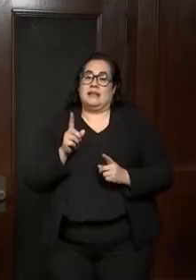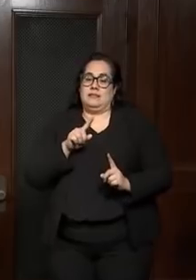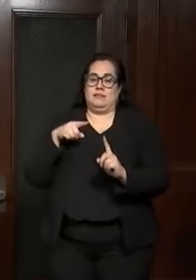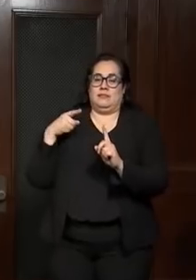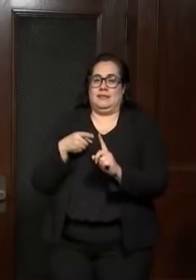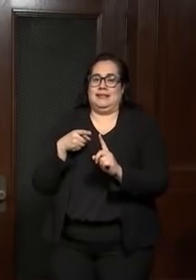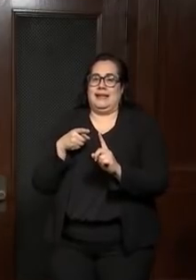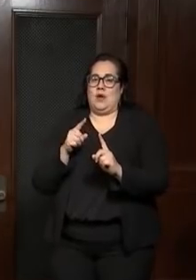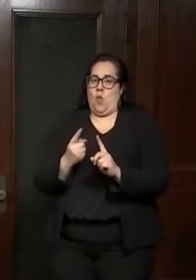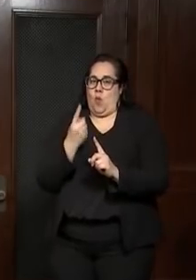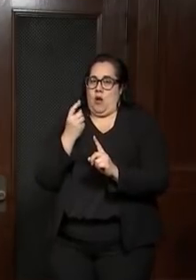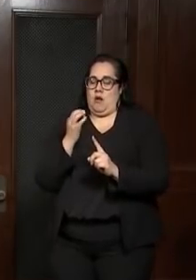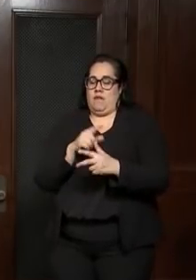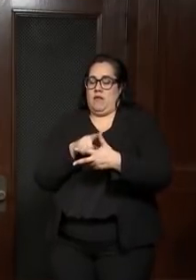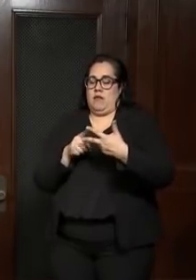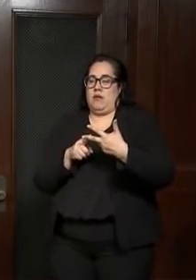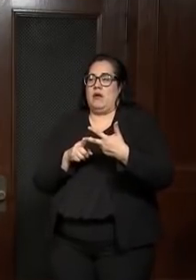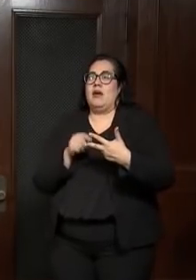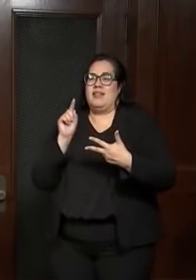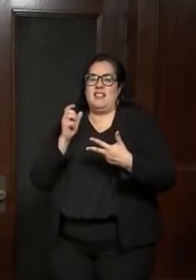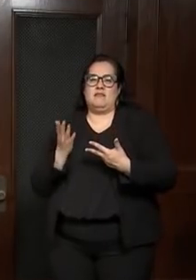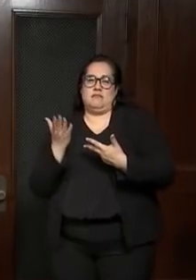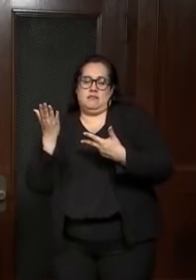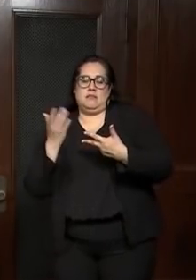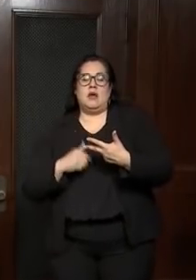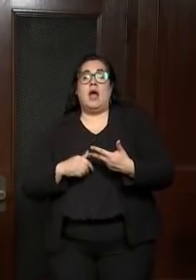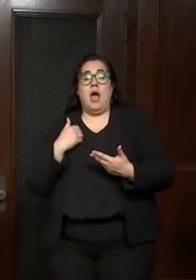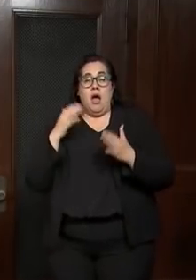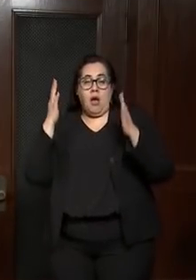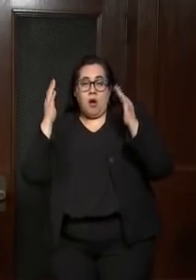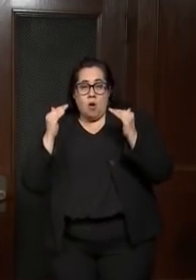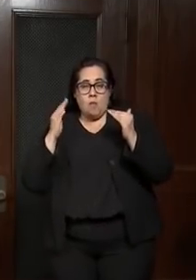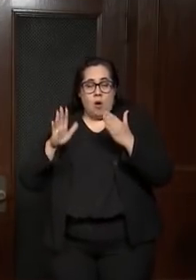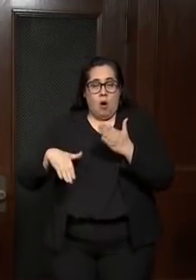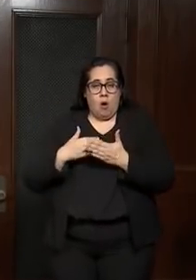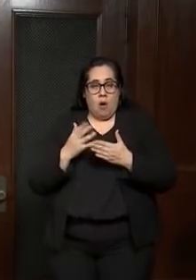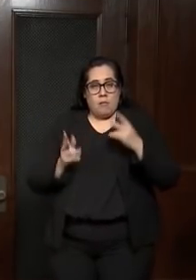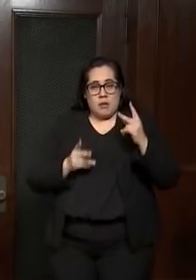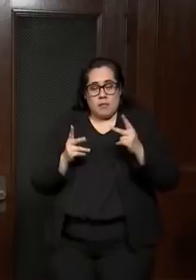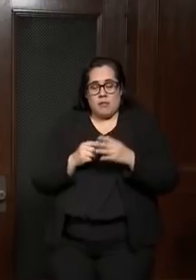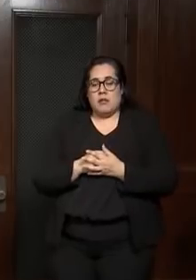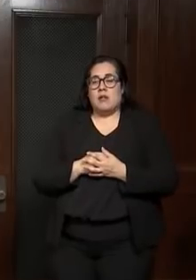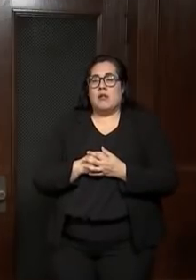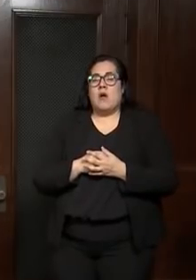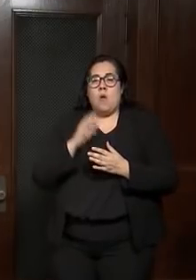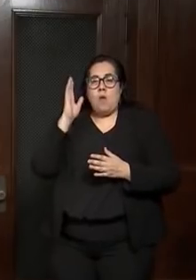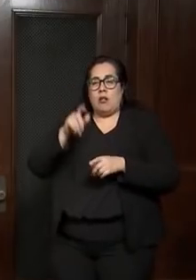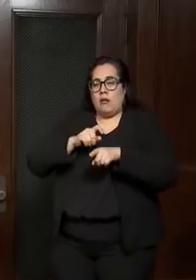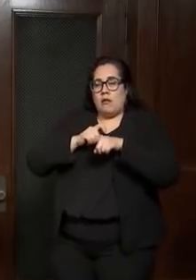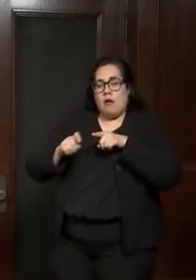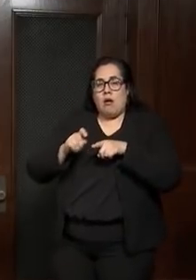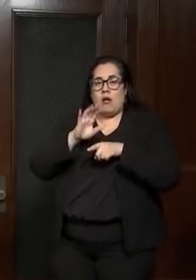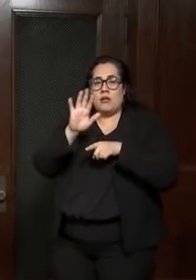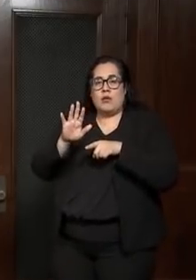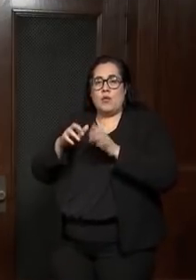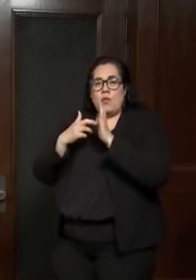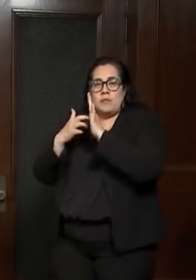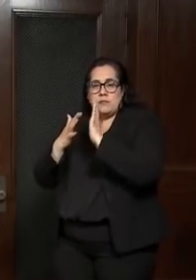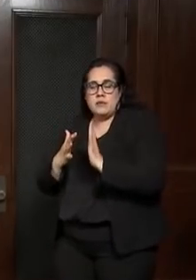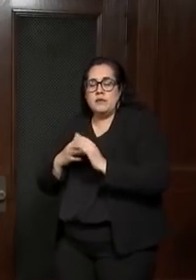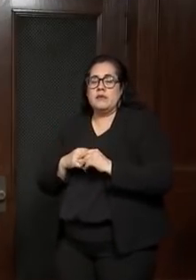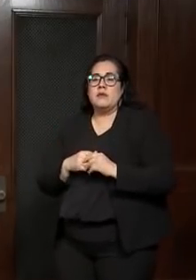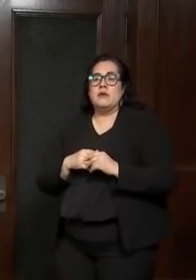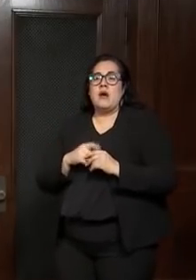Específicamente este es uno de estas propuestas. Espero que toda la gente llamará a sus representativos